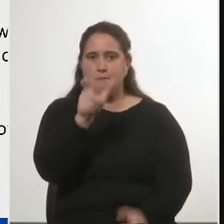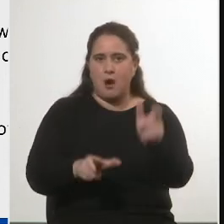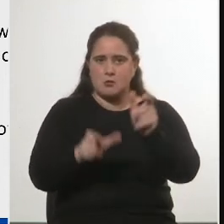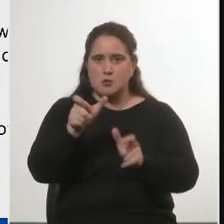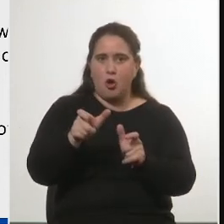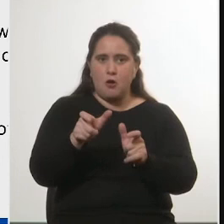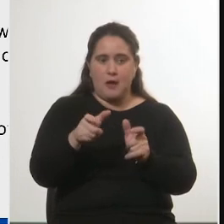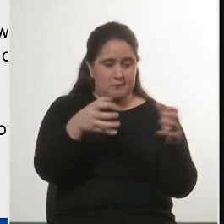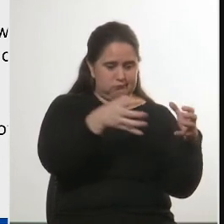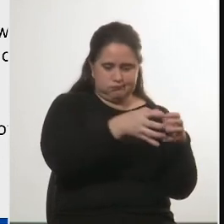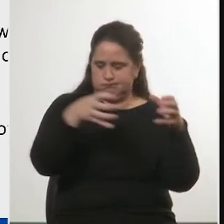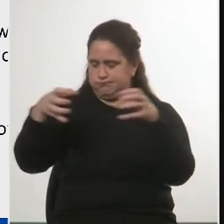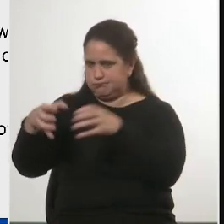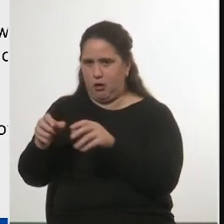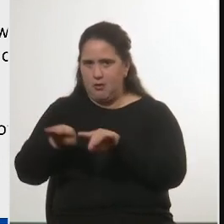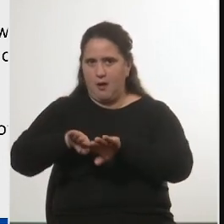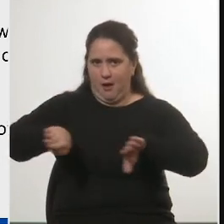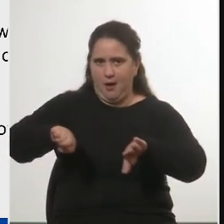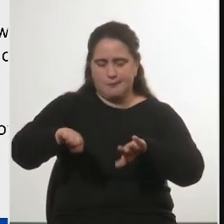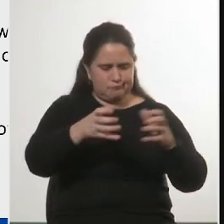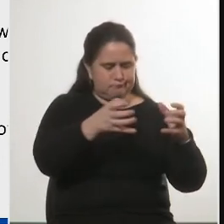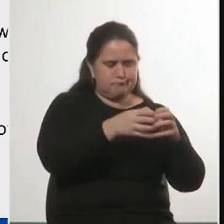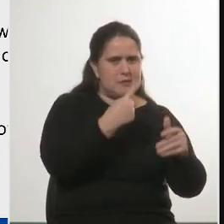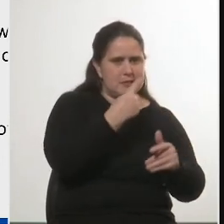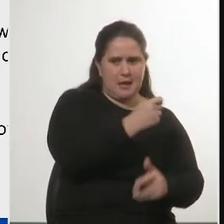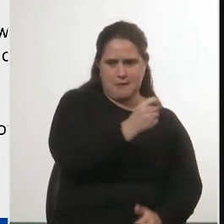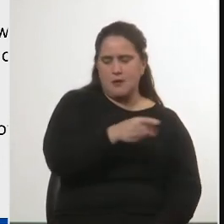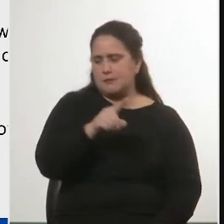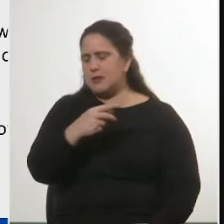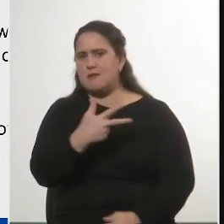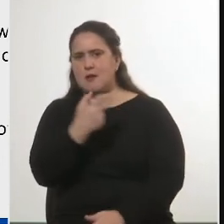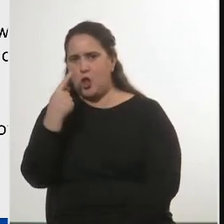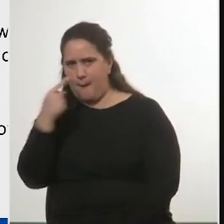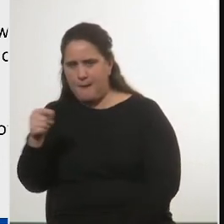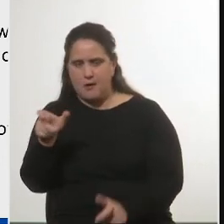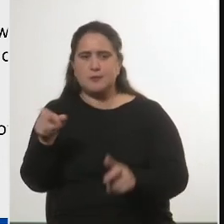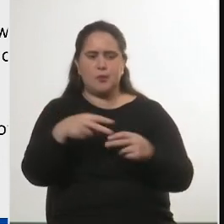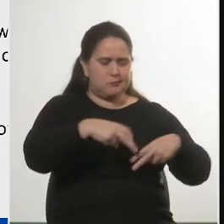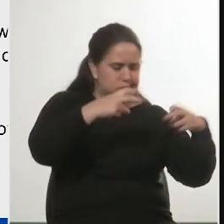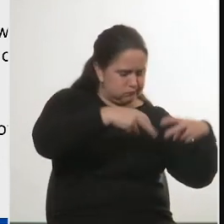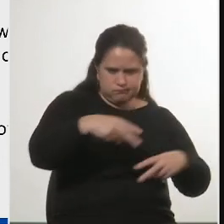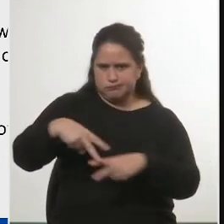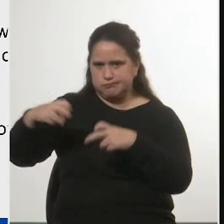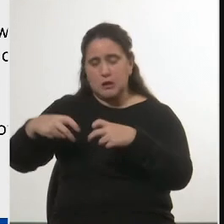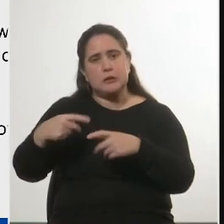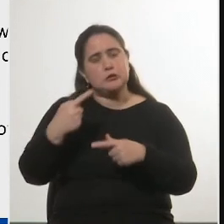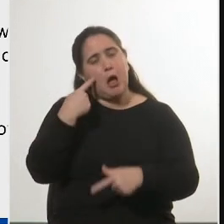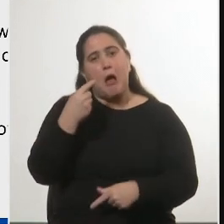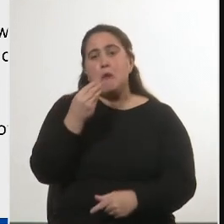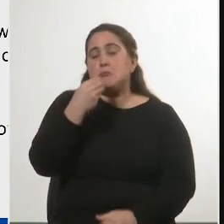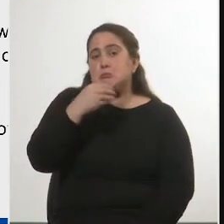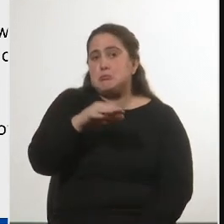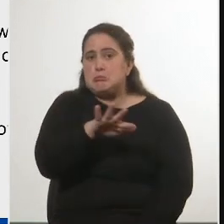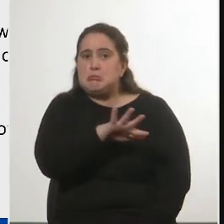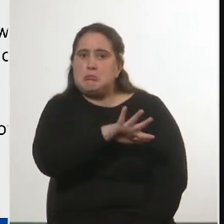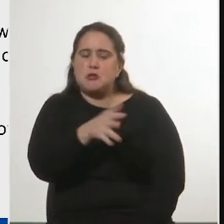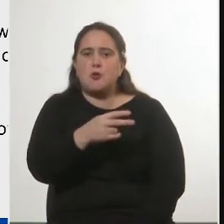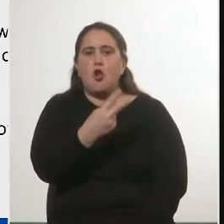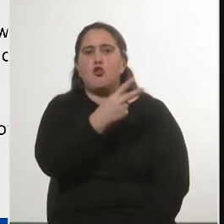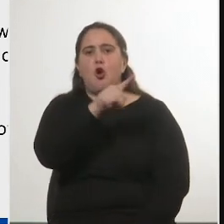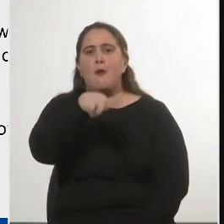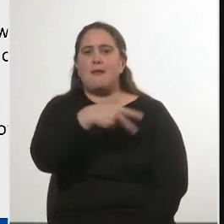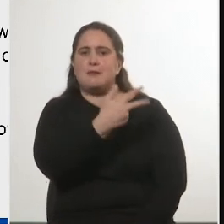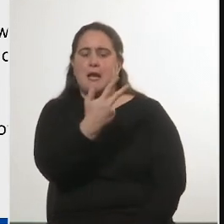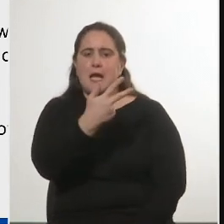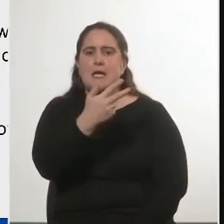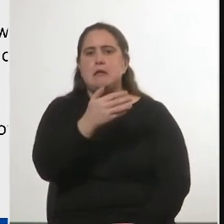individuos respectivamente, que han demostrado que a un nivel de ingesta moderada de sodio, entre 2,3 y